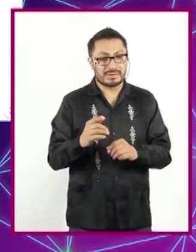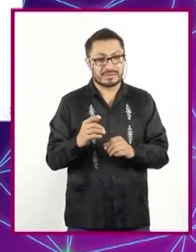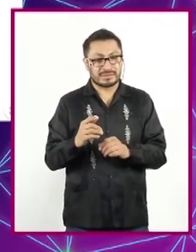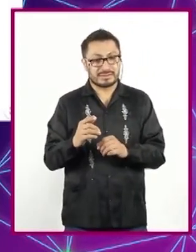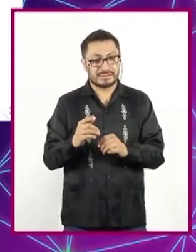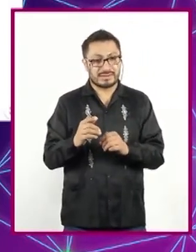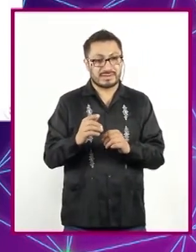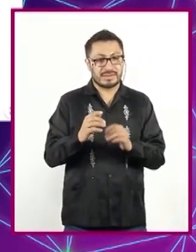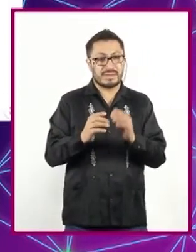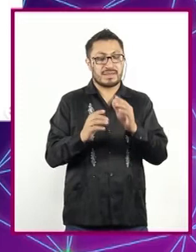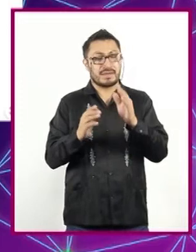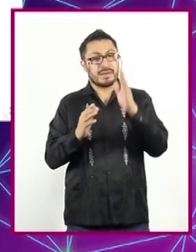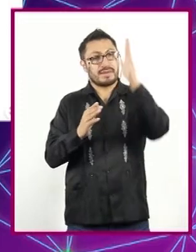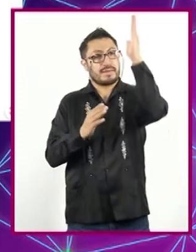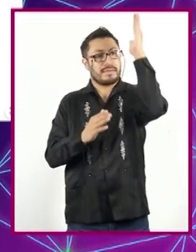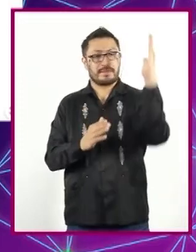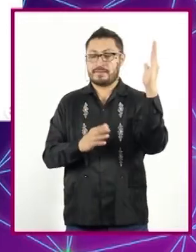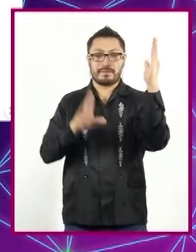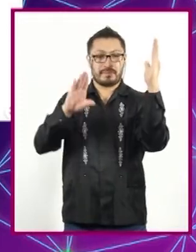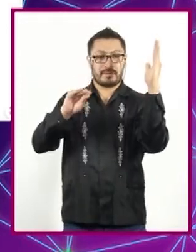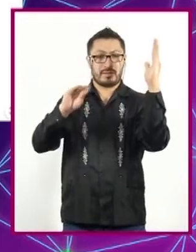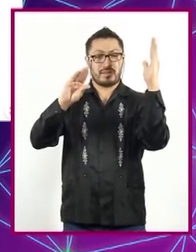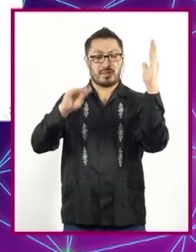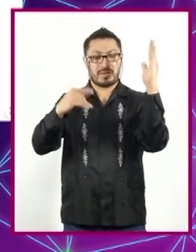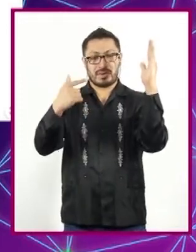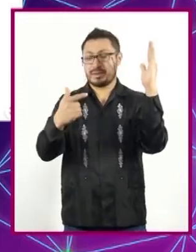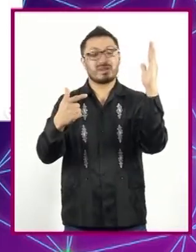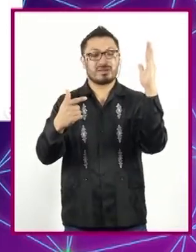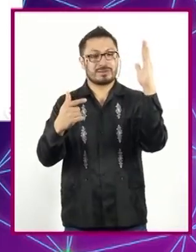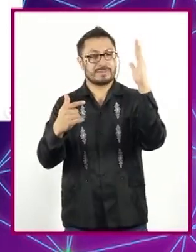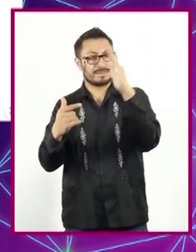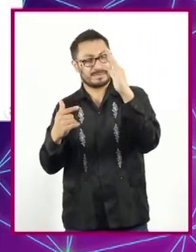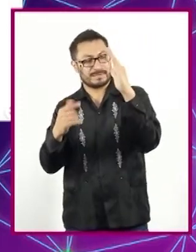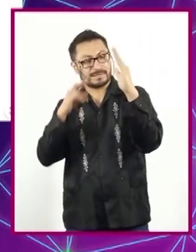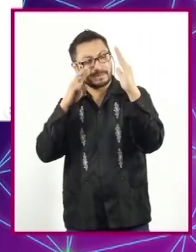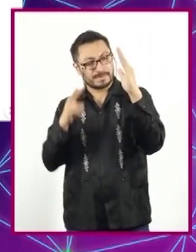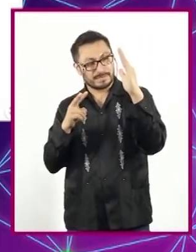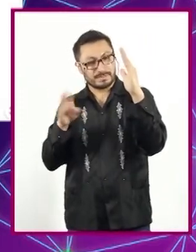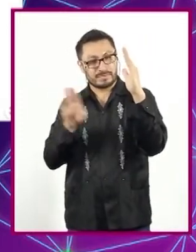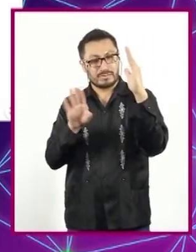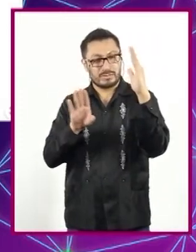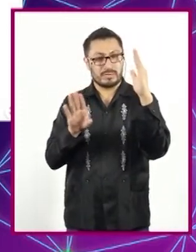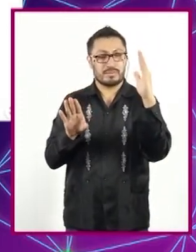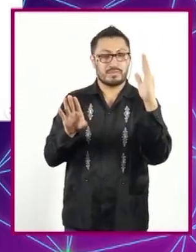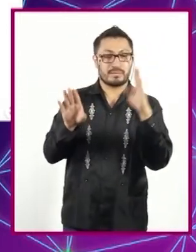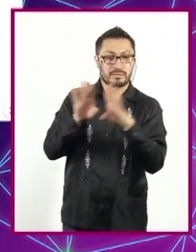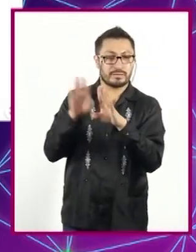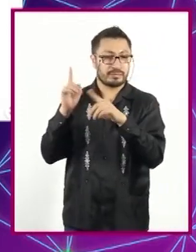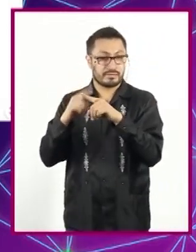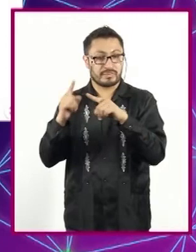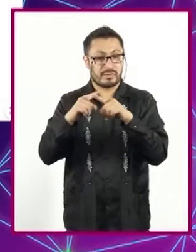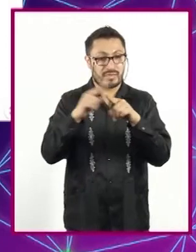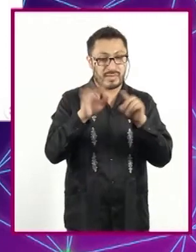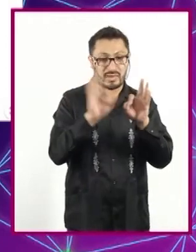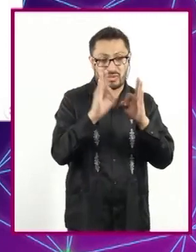totalmente a 90 grados. Si se observa, la vista giró en diferentes posiciones para conseguirlo